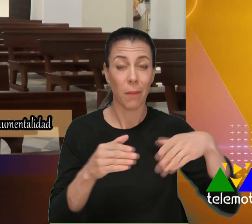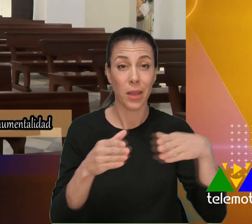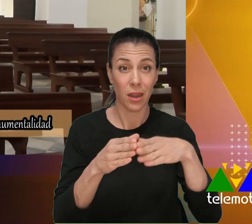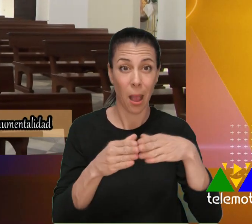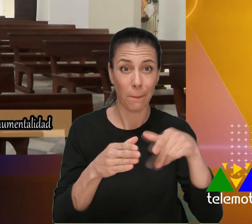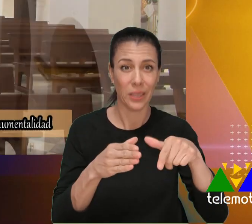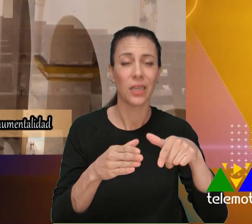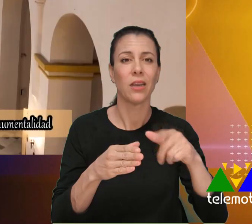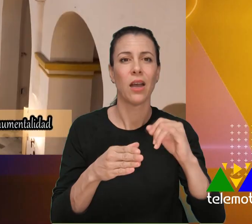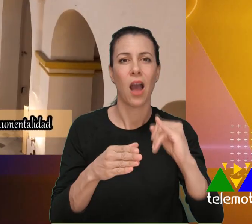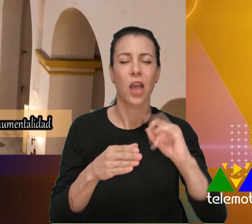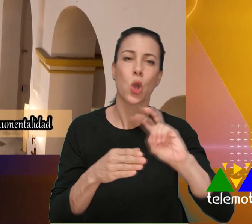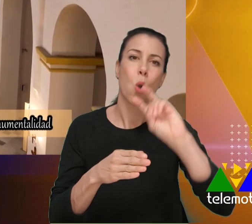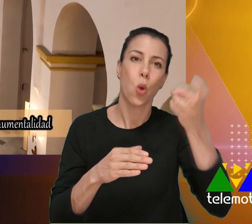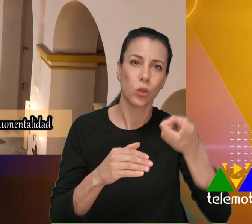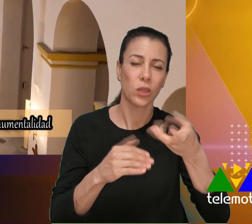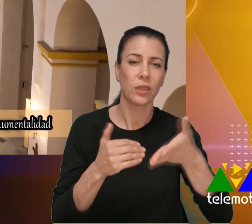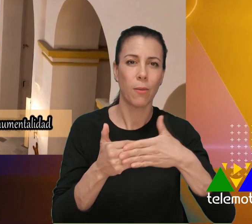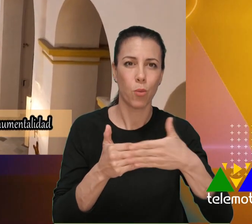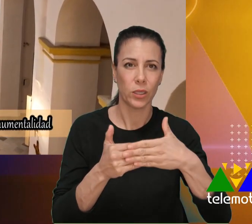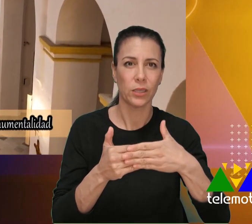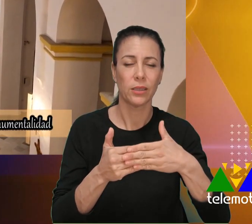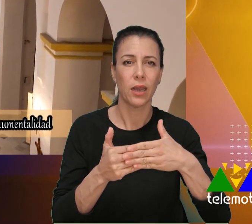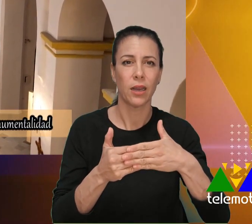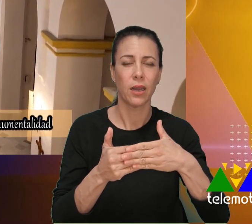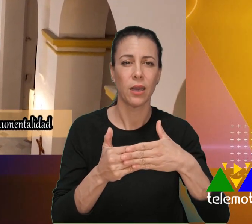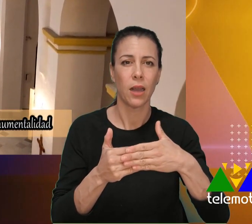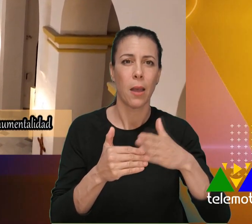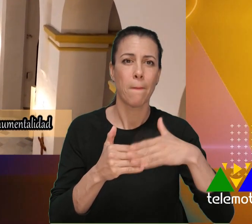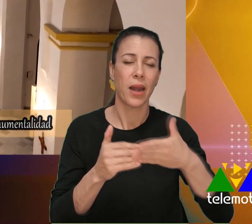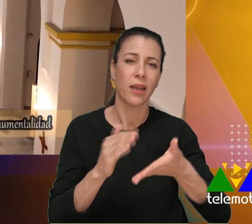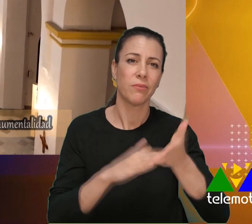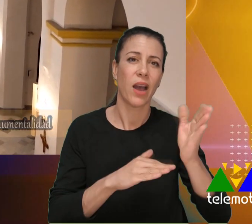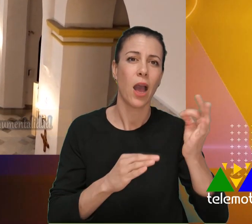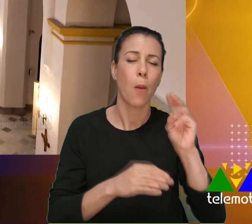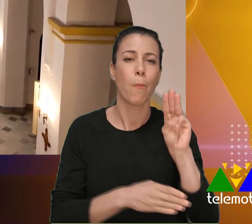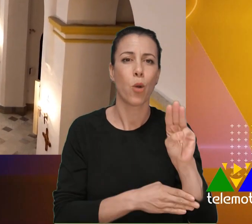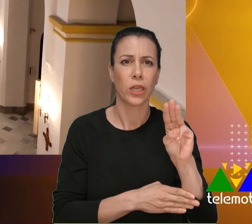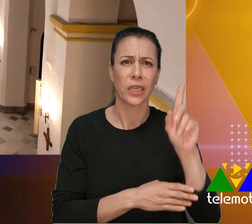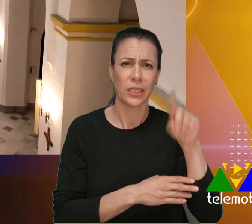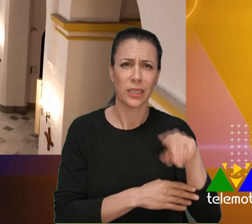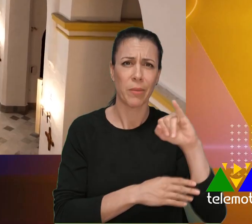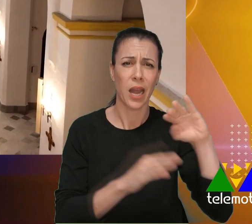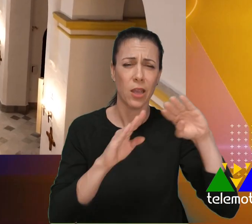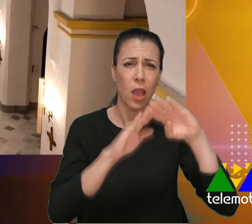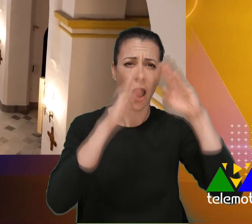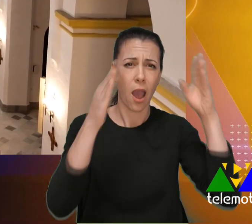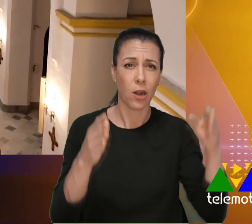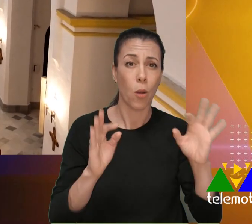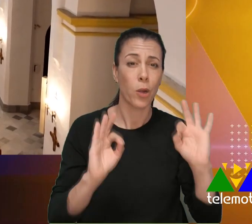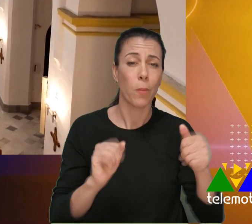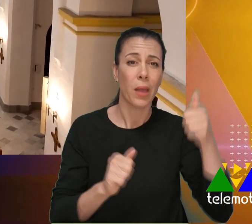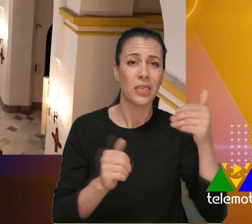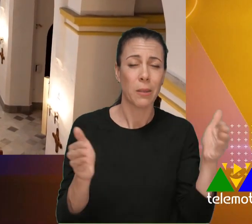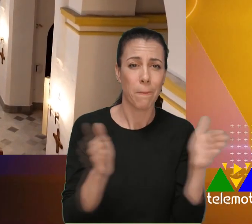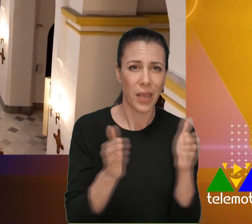bautismal, estaría la otra puerta que daba a poniente, que tiene un arco también mudéjar, una puerta mudéjar, pero más